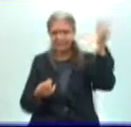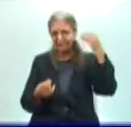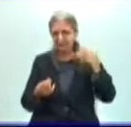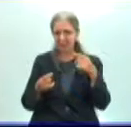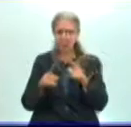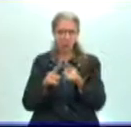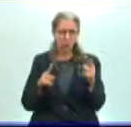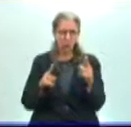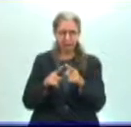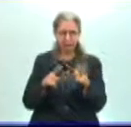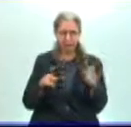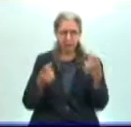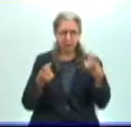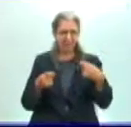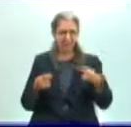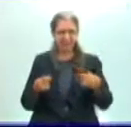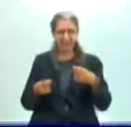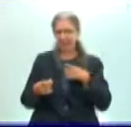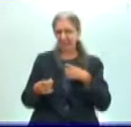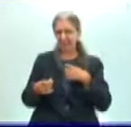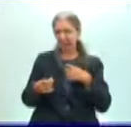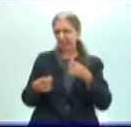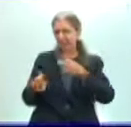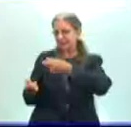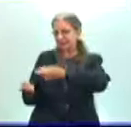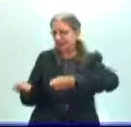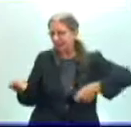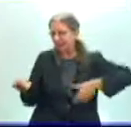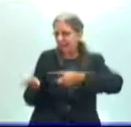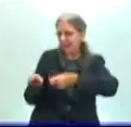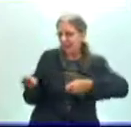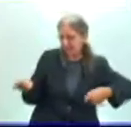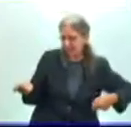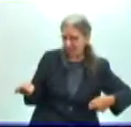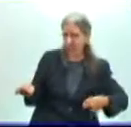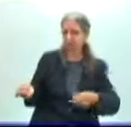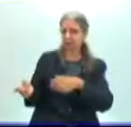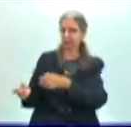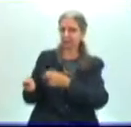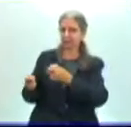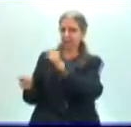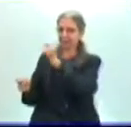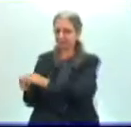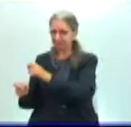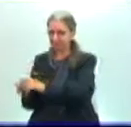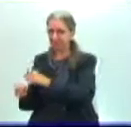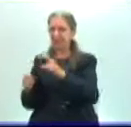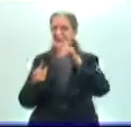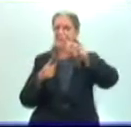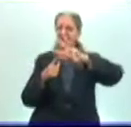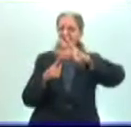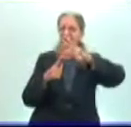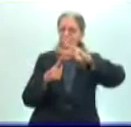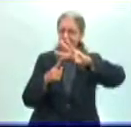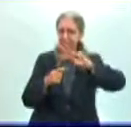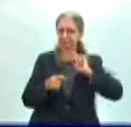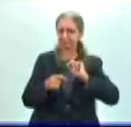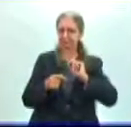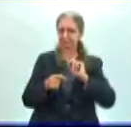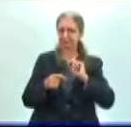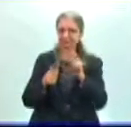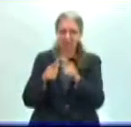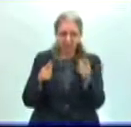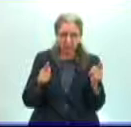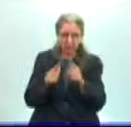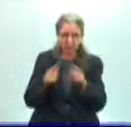qué longitud deben tener los tensores que sujetarán a una antena y la longitud de esta, o sea, de